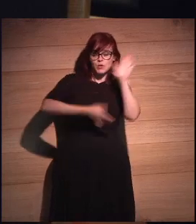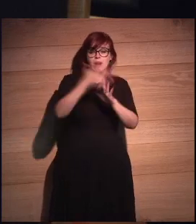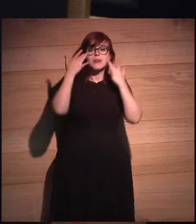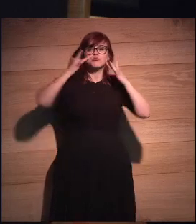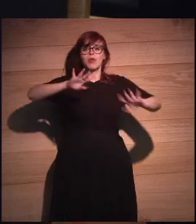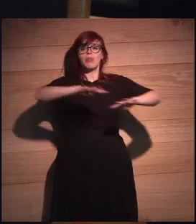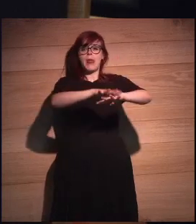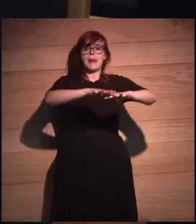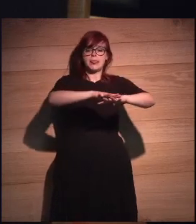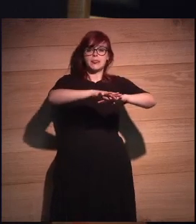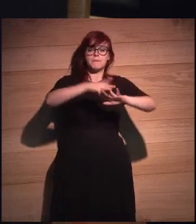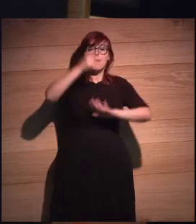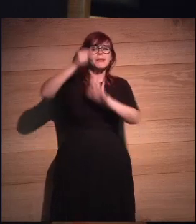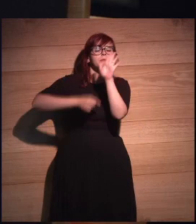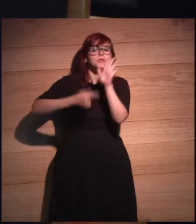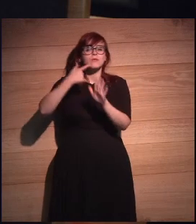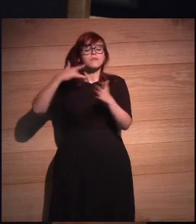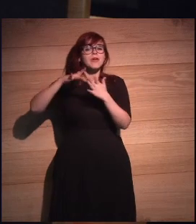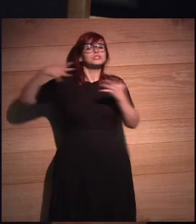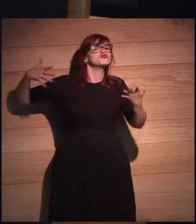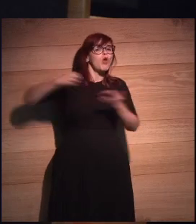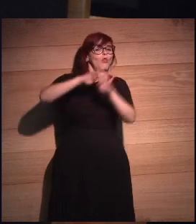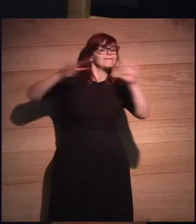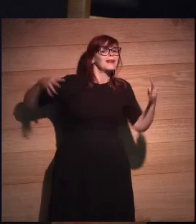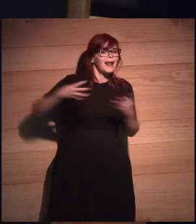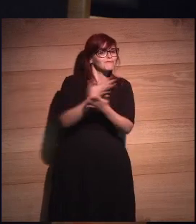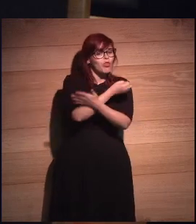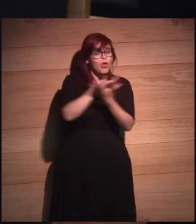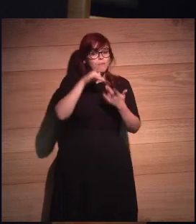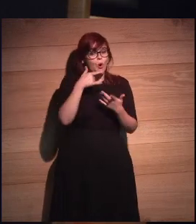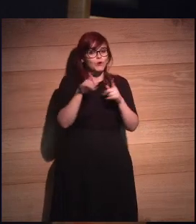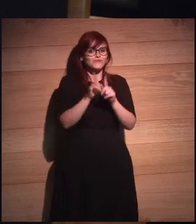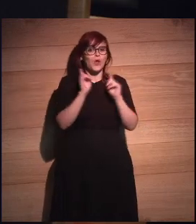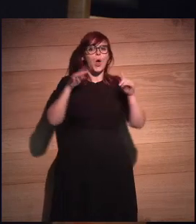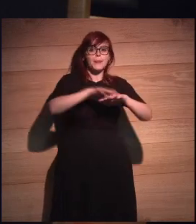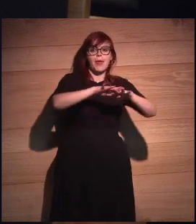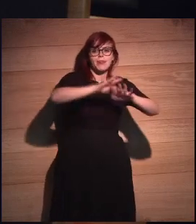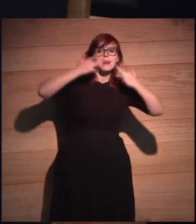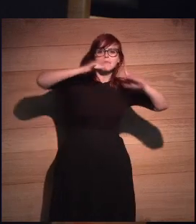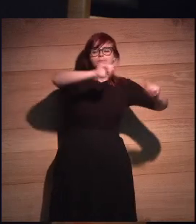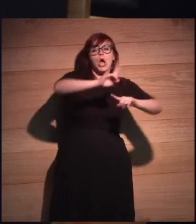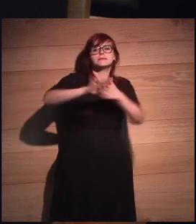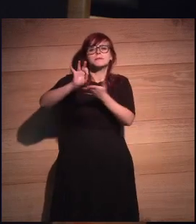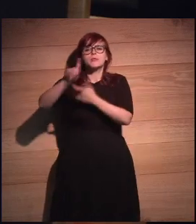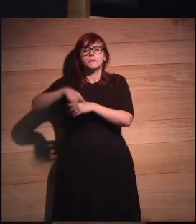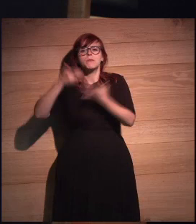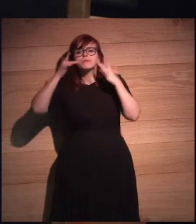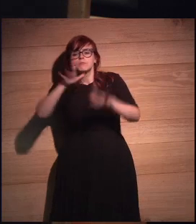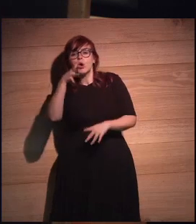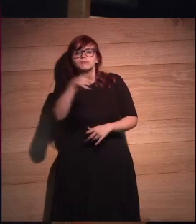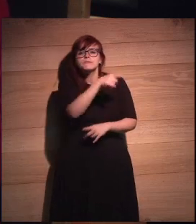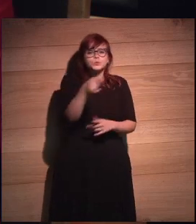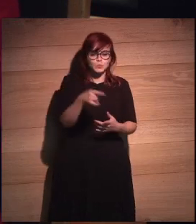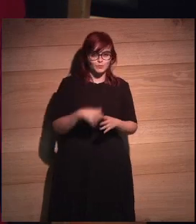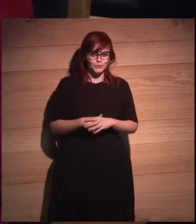neutralidad de la red. ¿Por qué no neutralidad de todo Internet en todos sus eslabones? No solamente de la red, sino también de los servicios. Gracias.